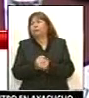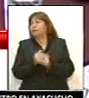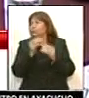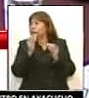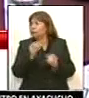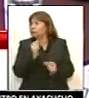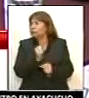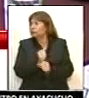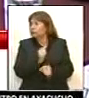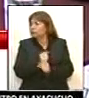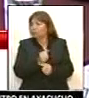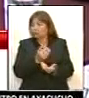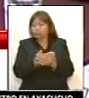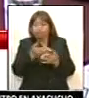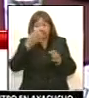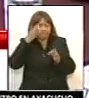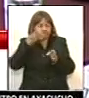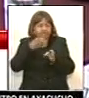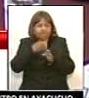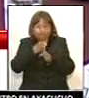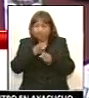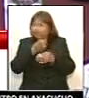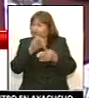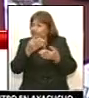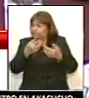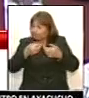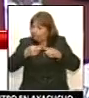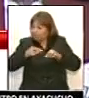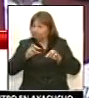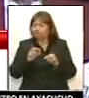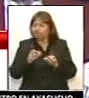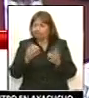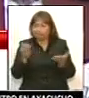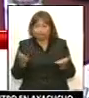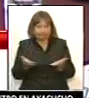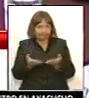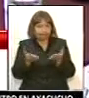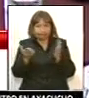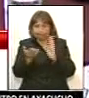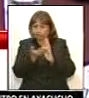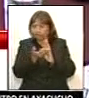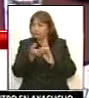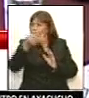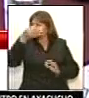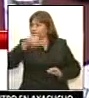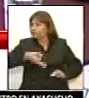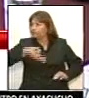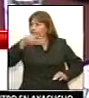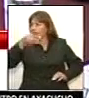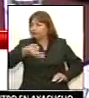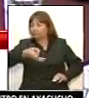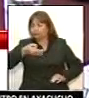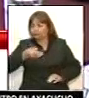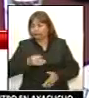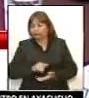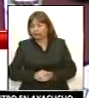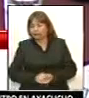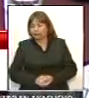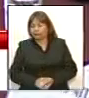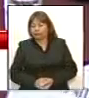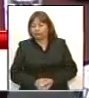trabajar en esas medidas, ¿no? Porque permite que el debate esté presente. Es cierto, el flujo migratorio global